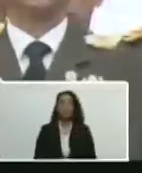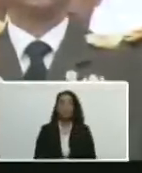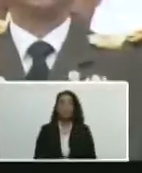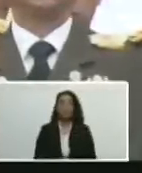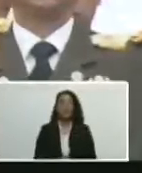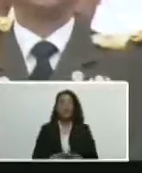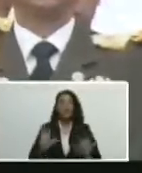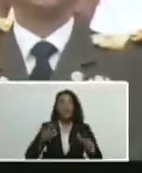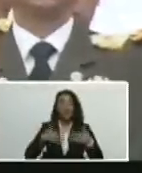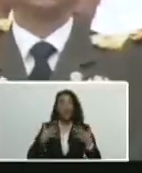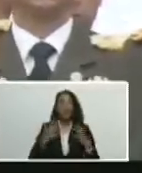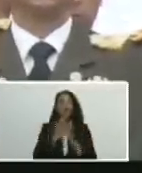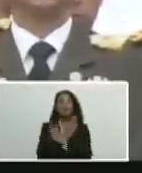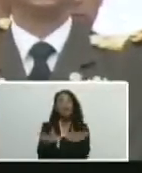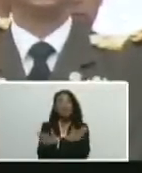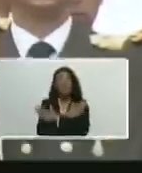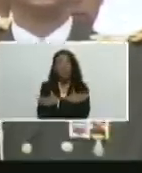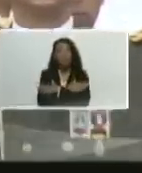felicitar